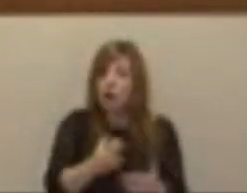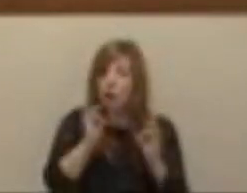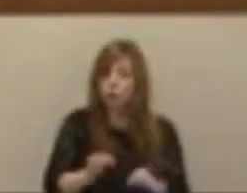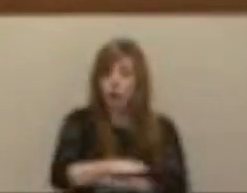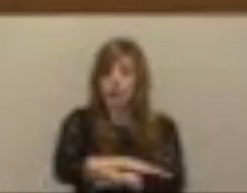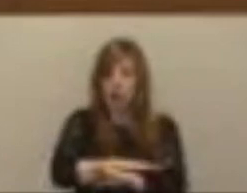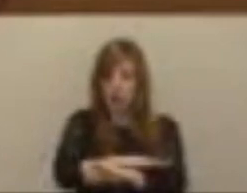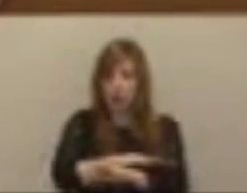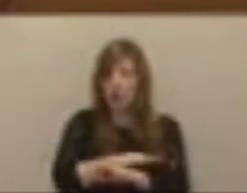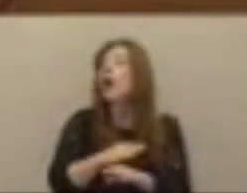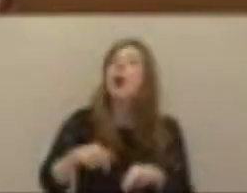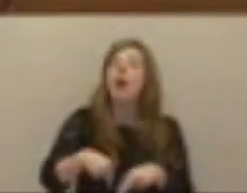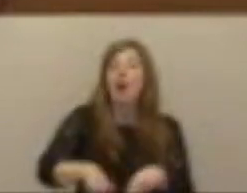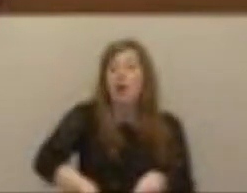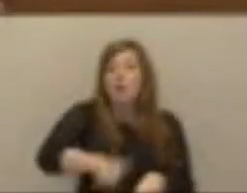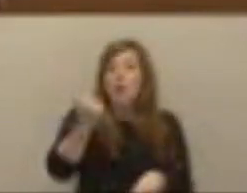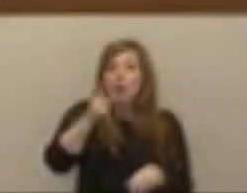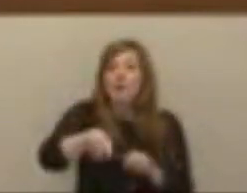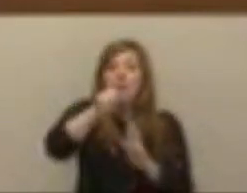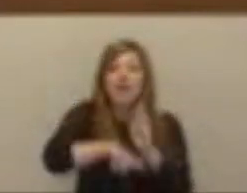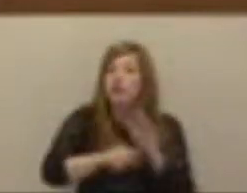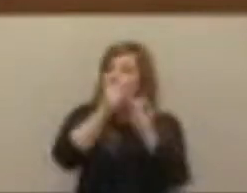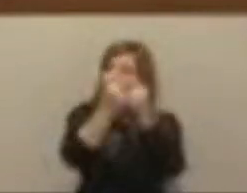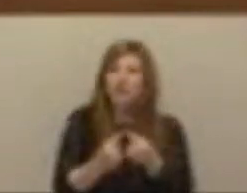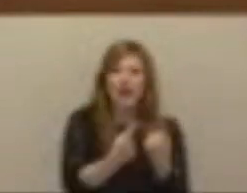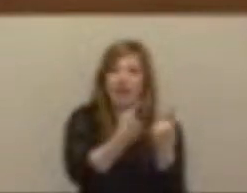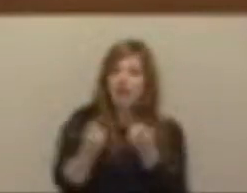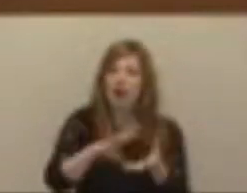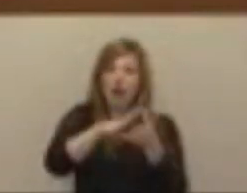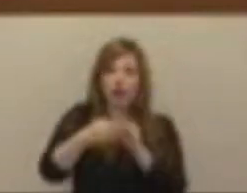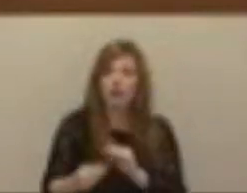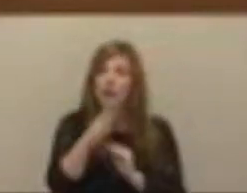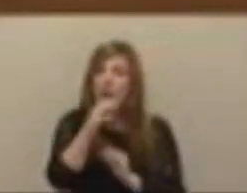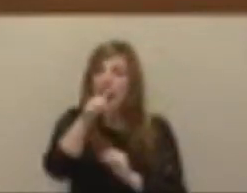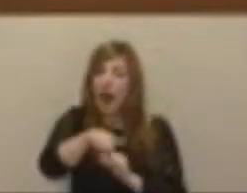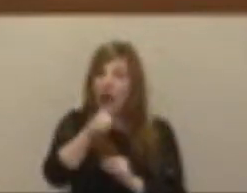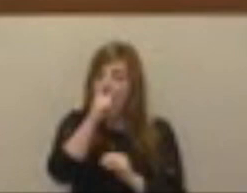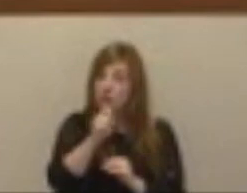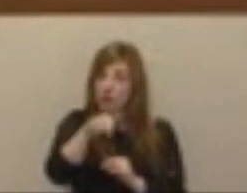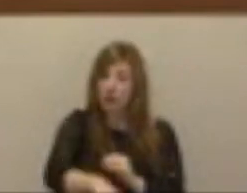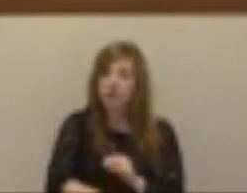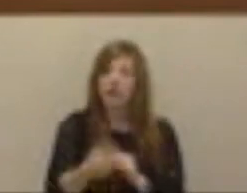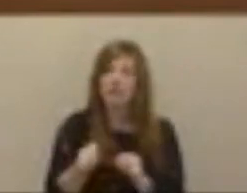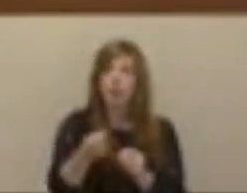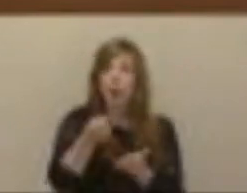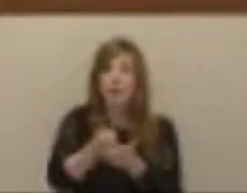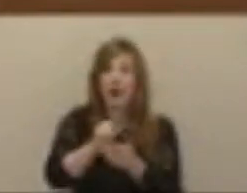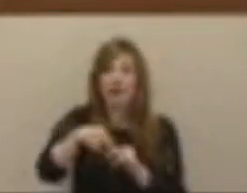del Estado. Tomen las medidas presupuestarias necesarias para este año abordar el pago de esa parte de la paga extraordinaria